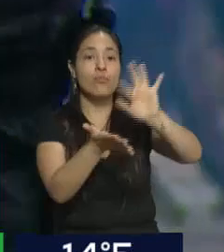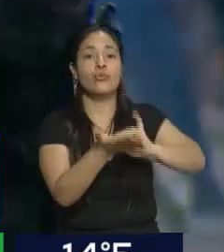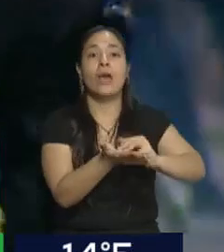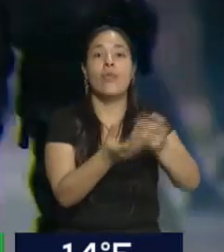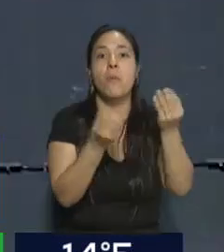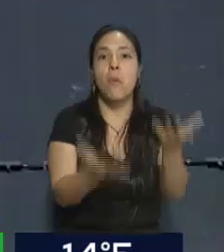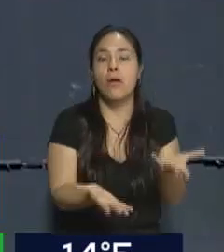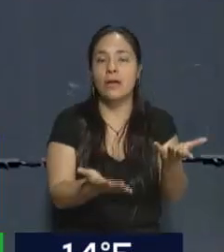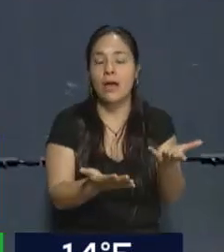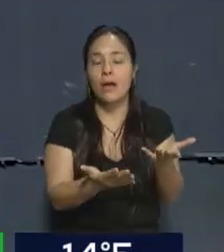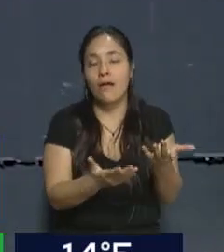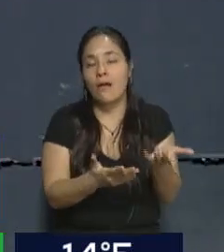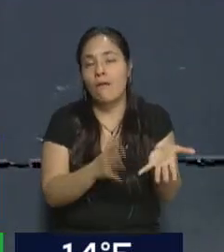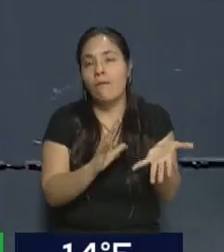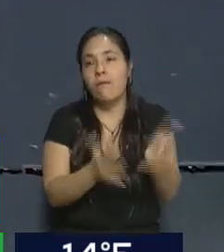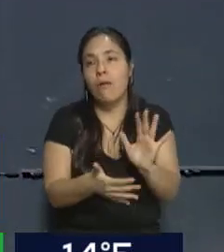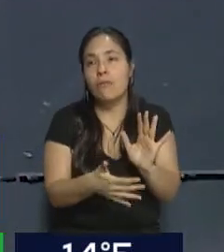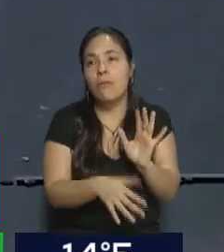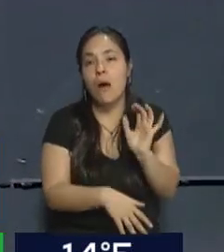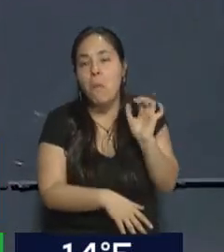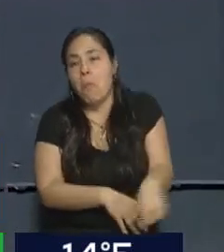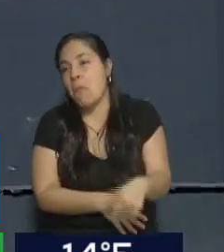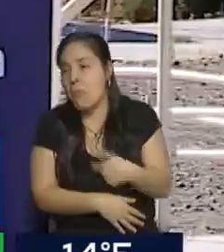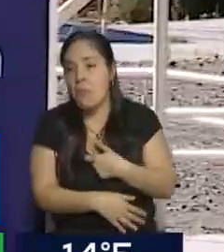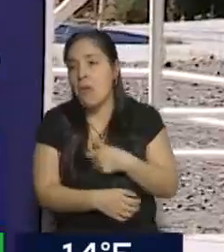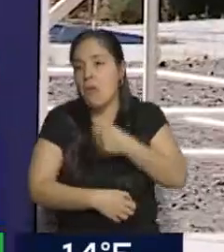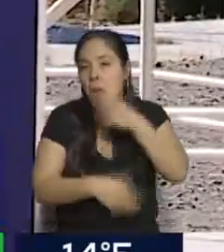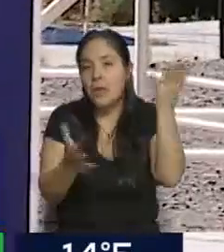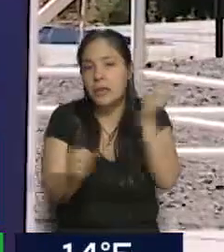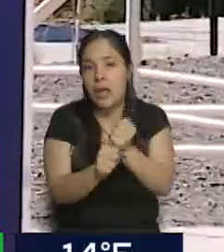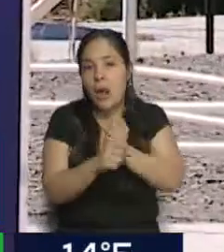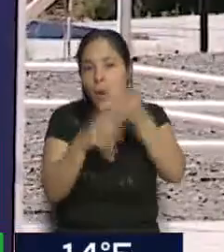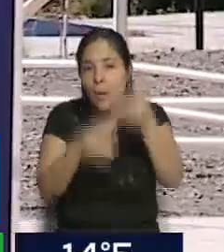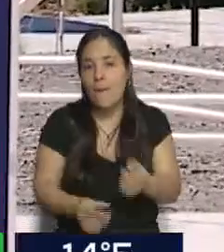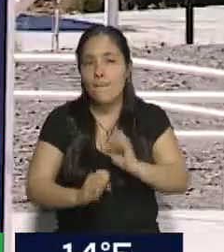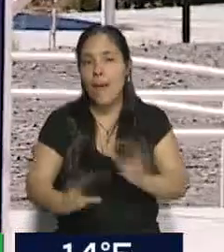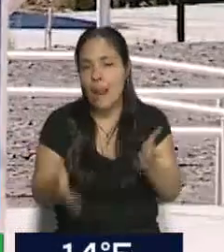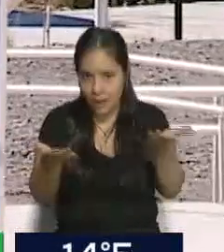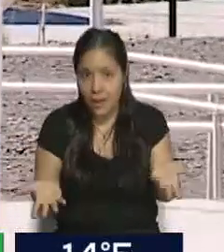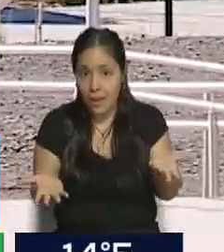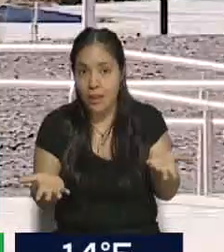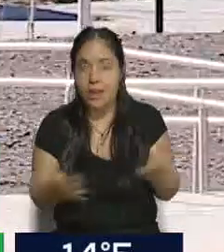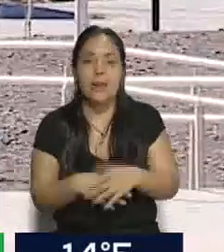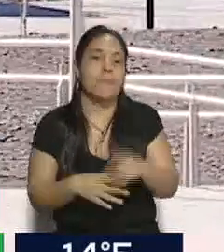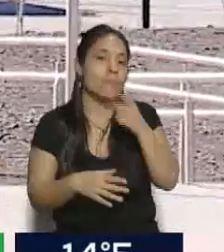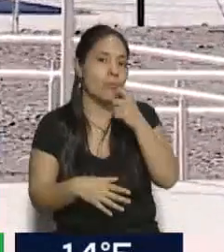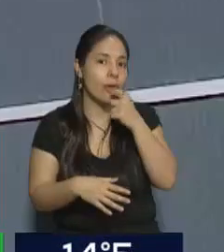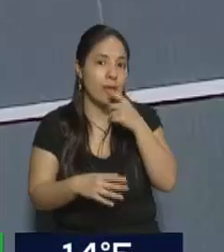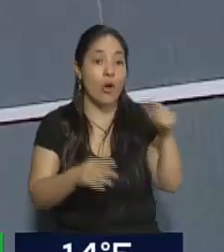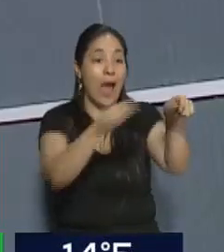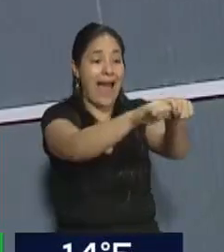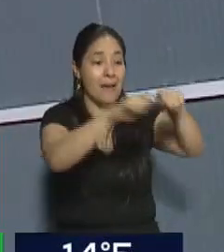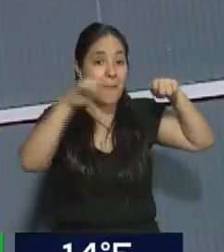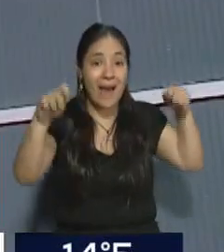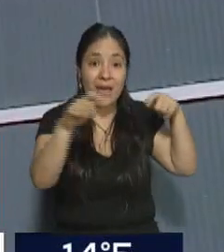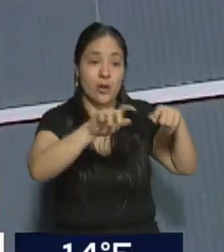porque la oficina no habría estado cerrada con llave y el armario en el cual estaría alarma tampoco habría sido cerrado con llave es decir